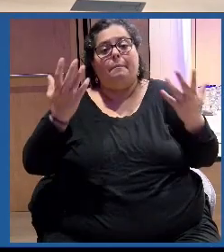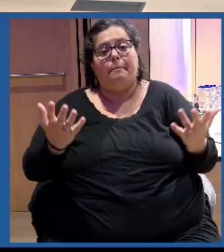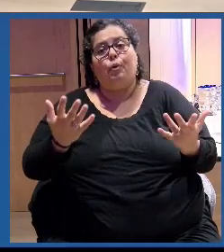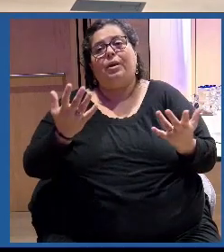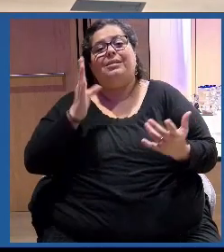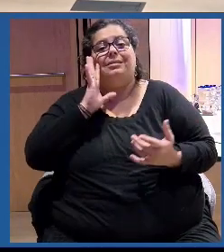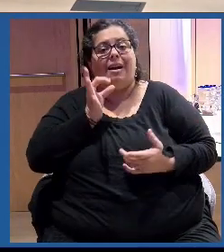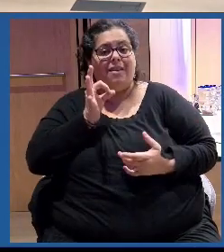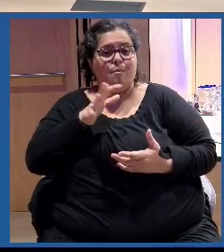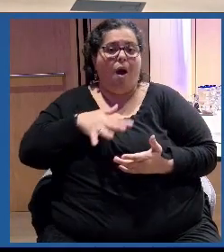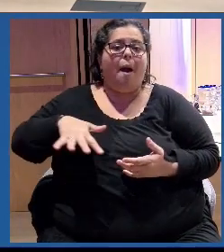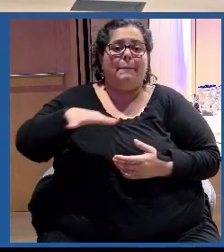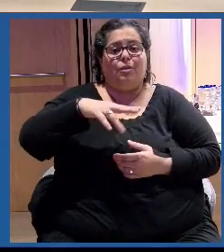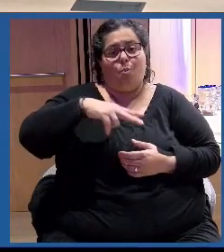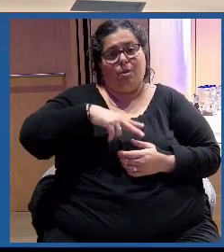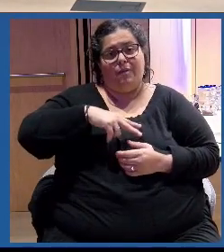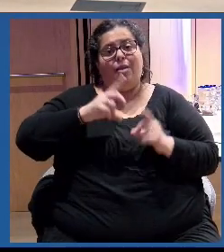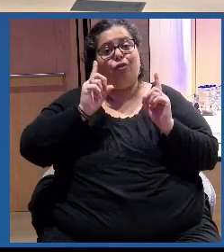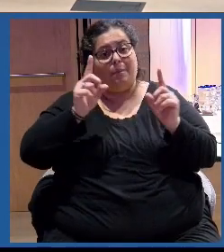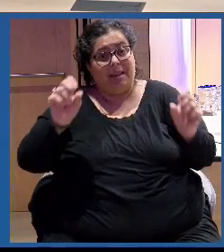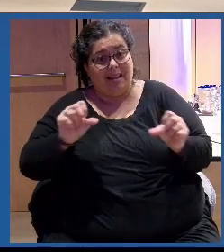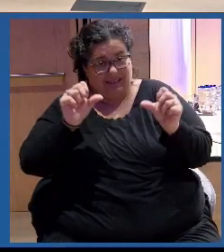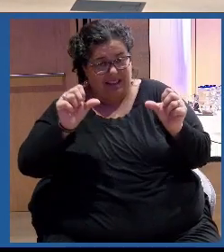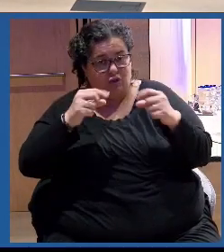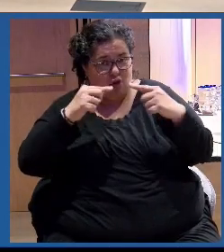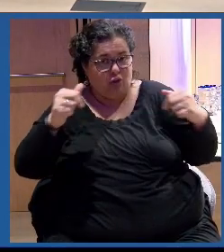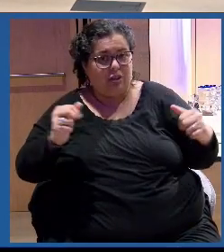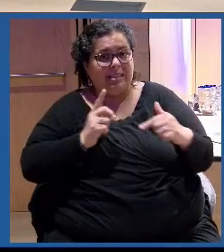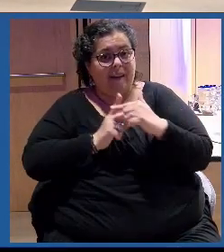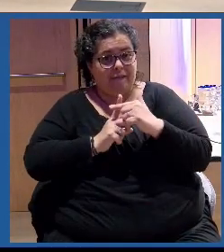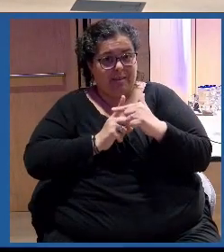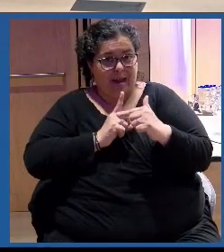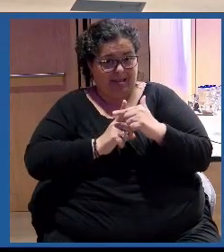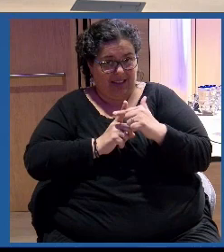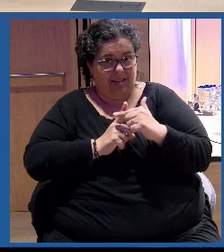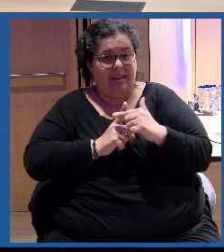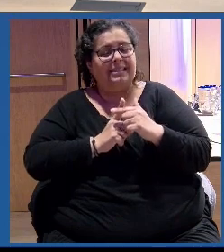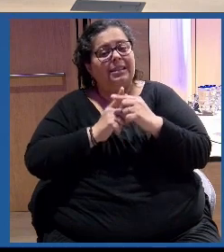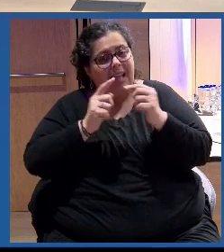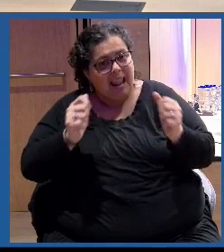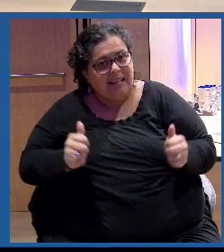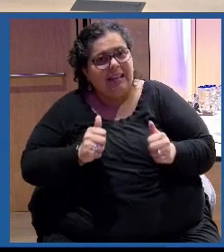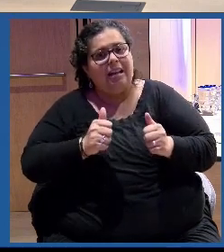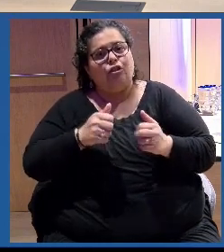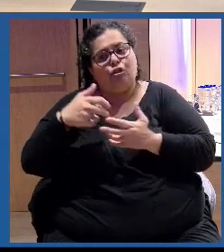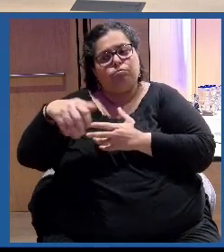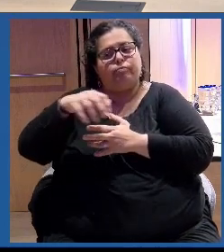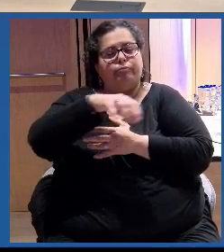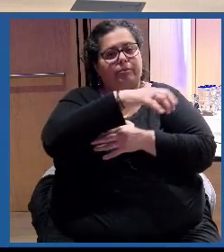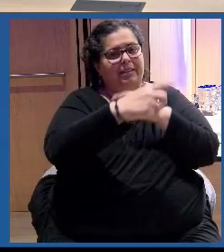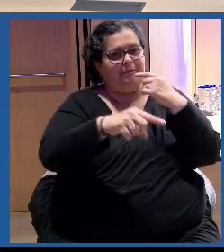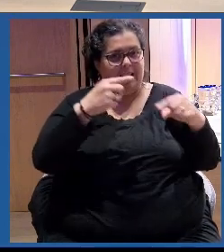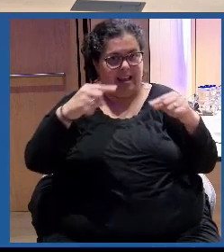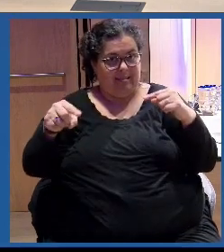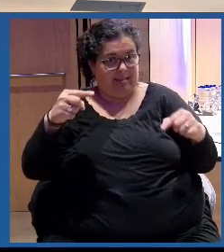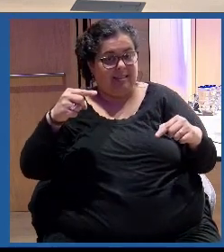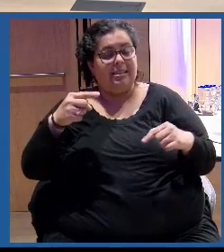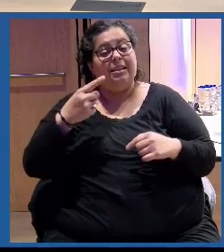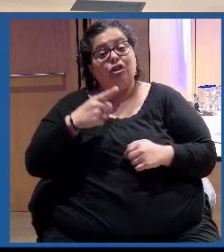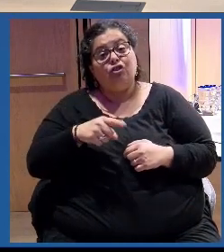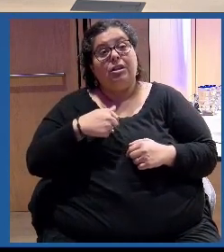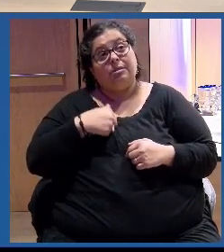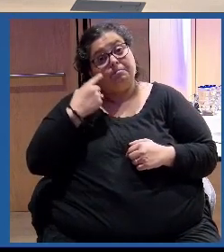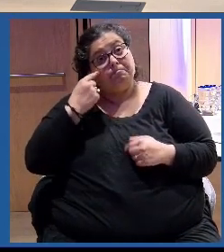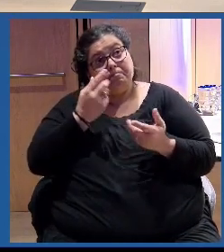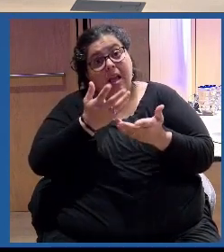ámbito privado está implementando acciones afirmativas que se llevan adelante desde distintos espacios. Y